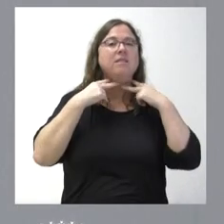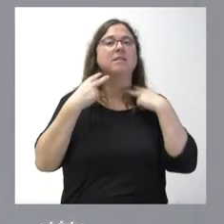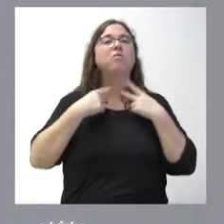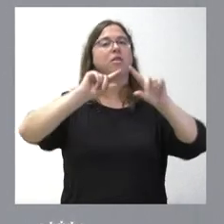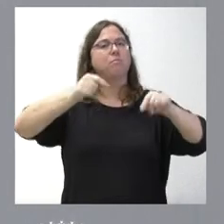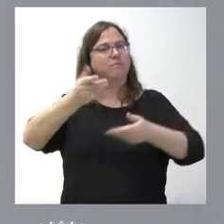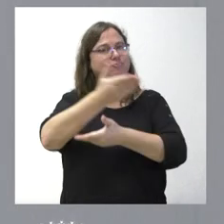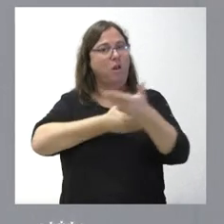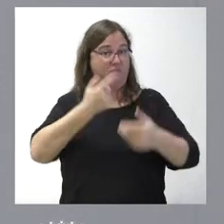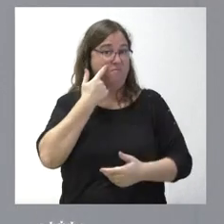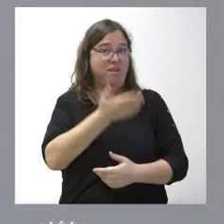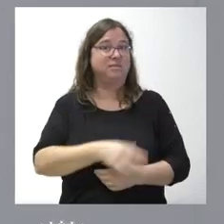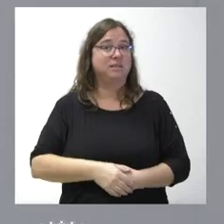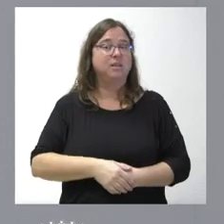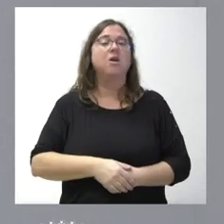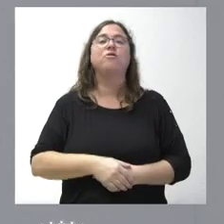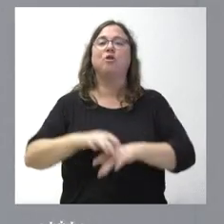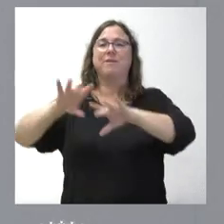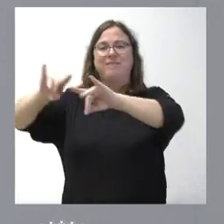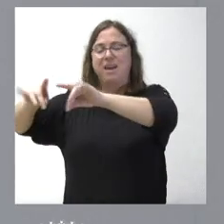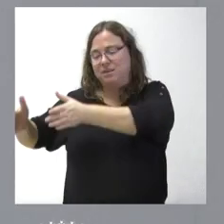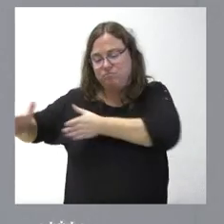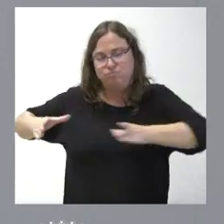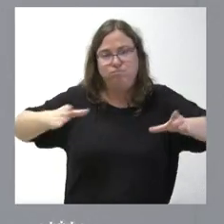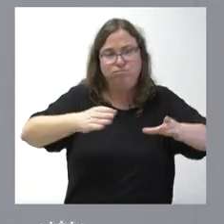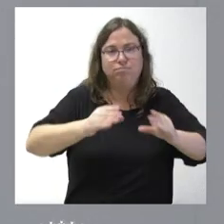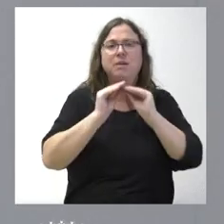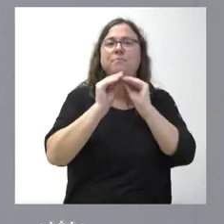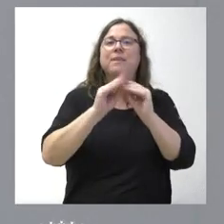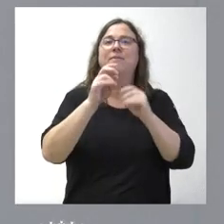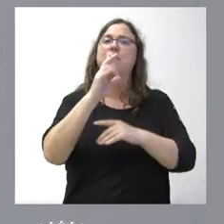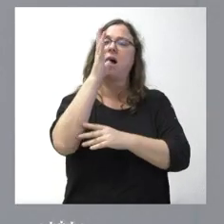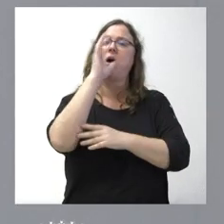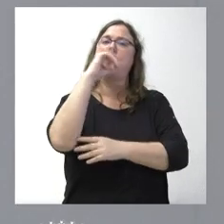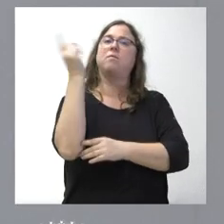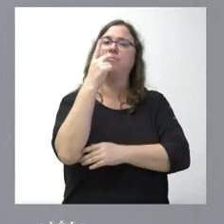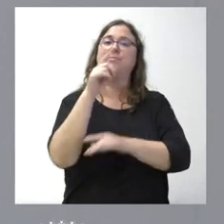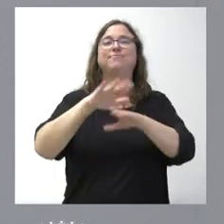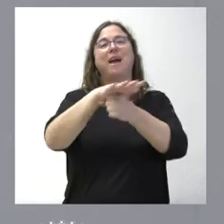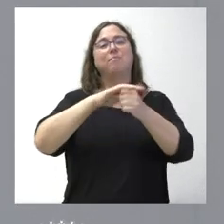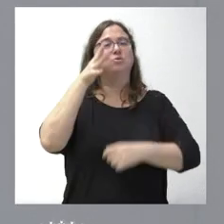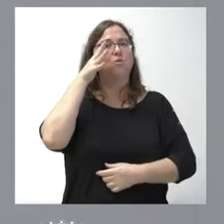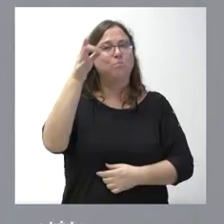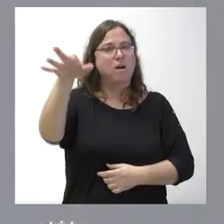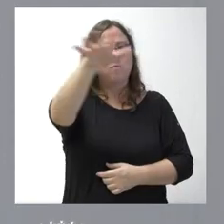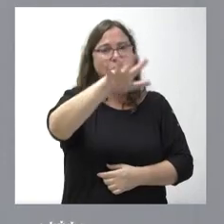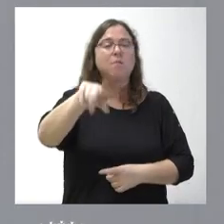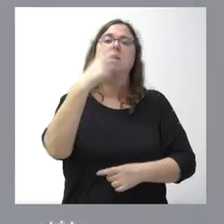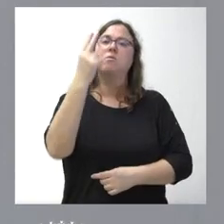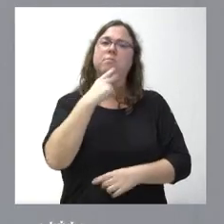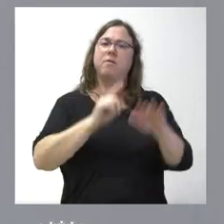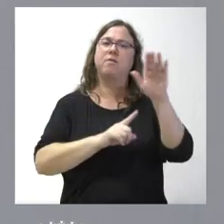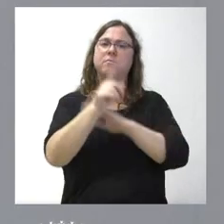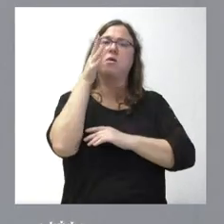ven ustedes que hay obras de concentración parcelaria de actuaciones en materia de regadío de mundo rural y también de compromiso para para el desarrollo rural con